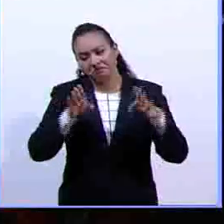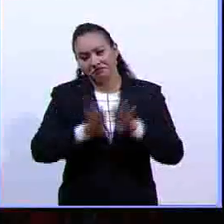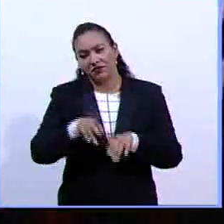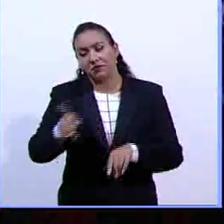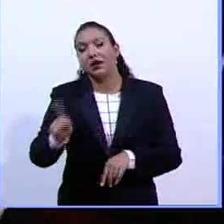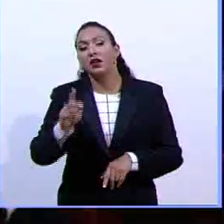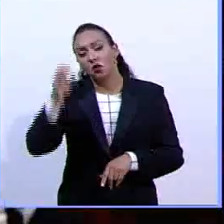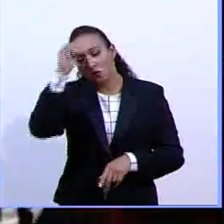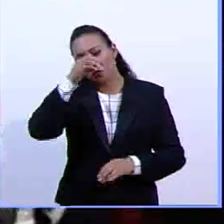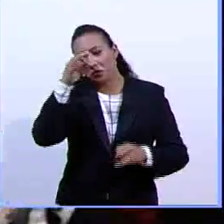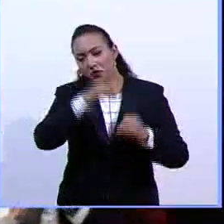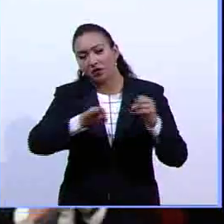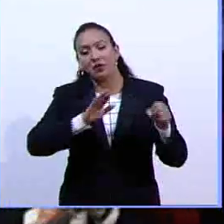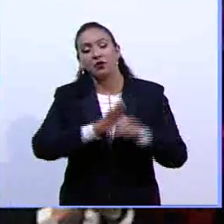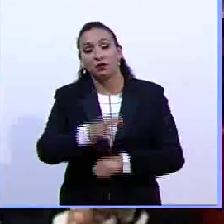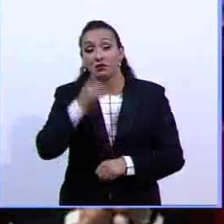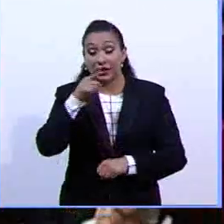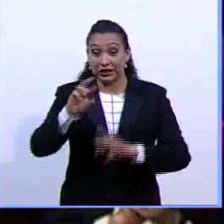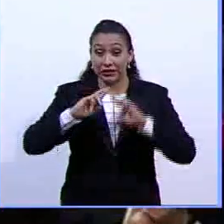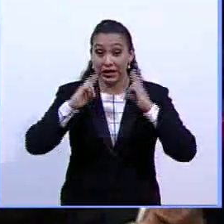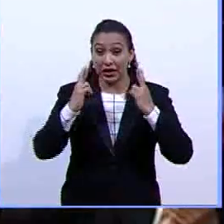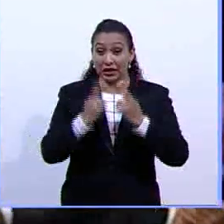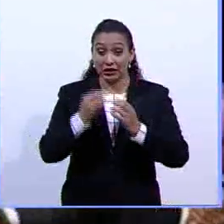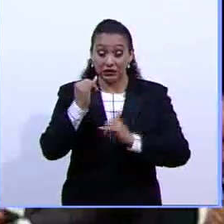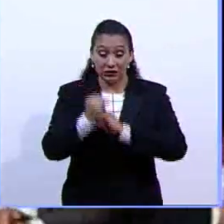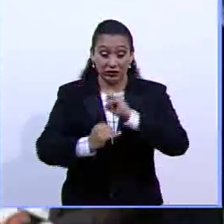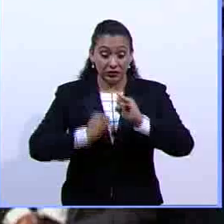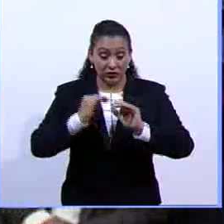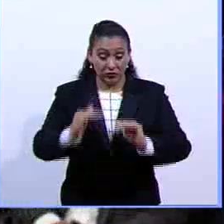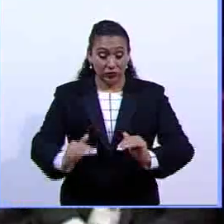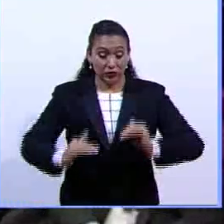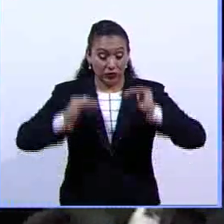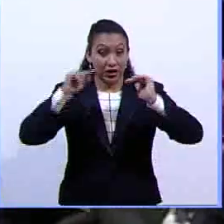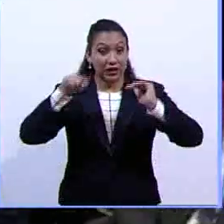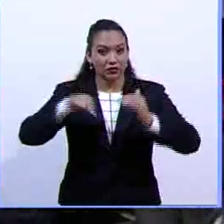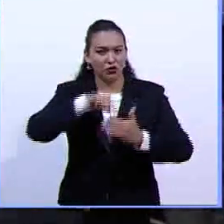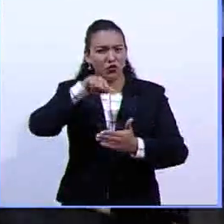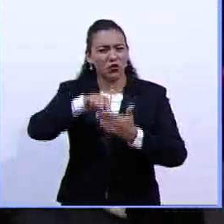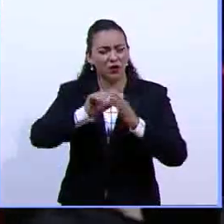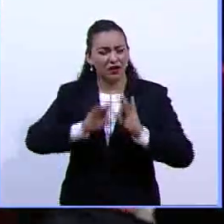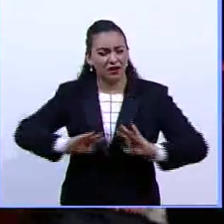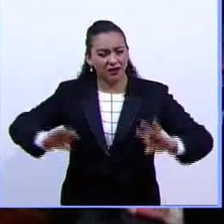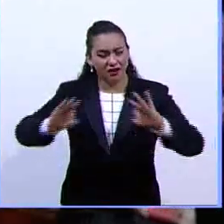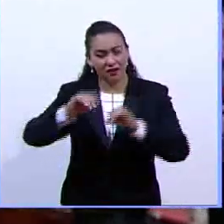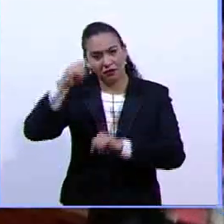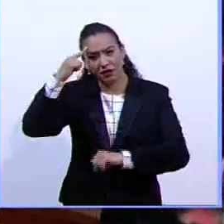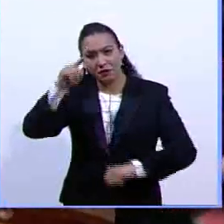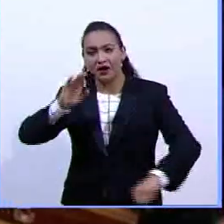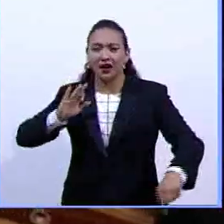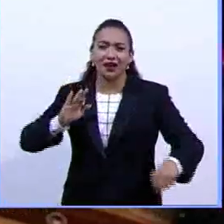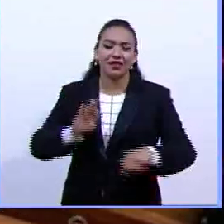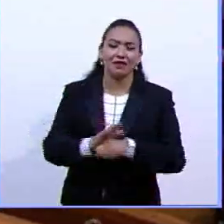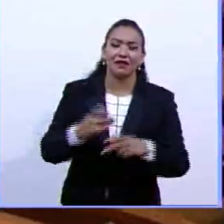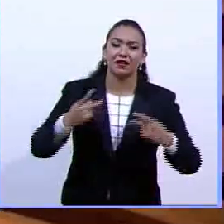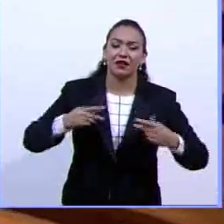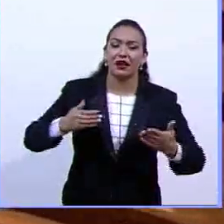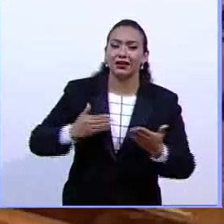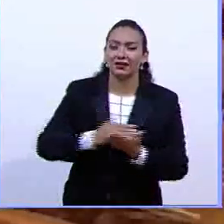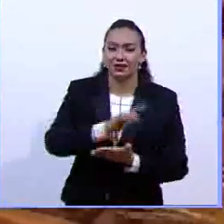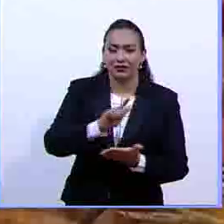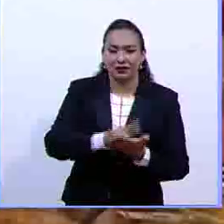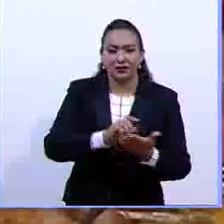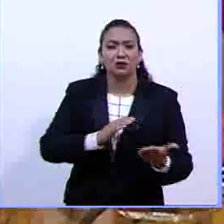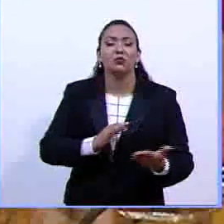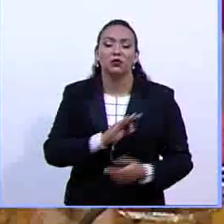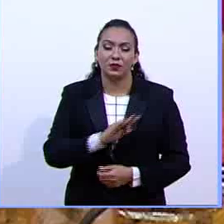Cumbre Judicial Iberoamericana se ha convertido en el espacio idóneo de defensa de los valores del Estado de Derecho, agregando que la